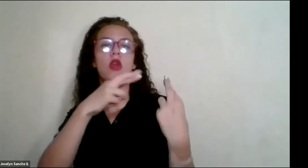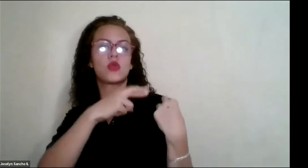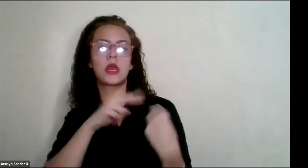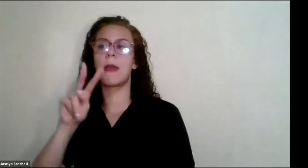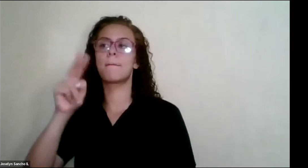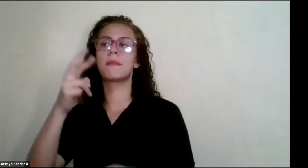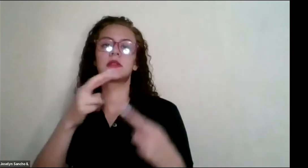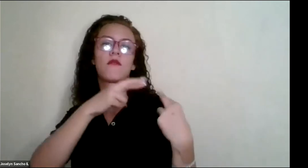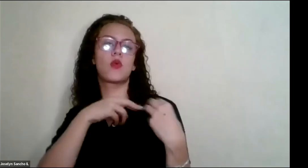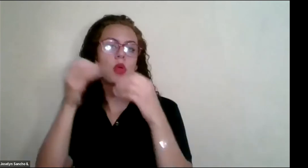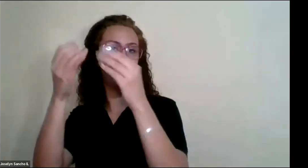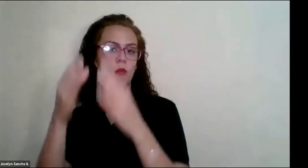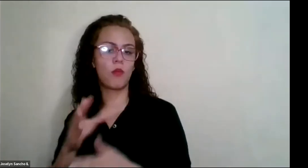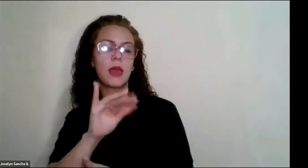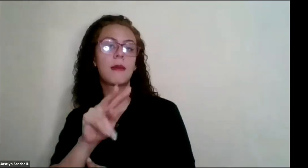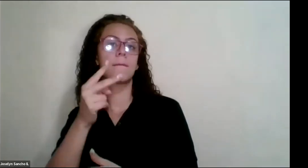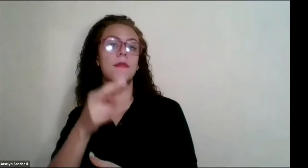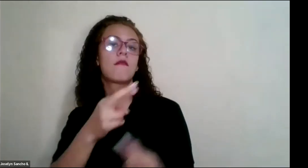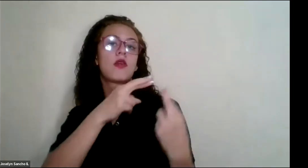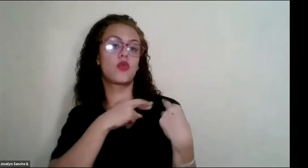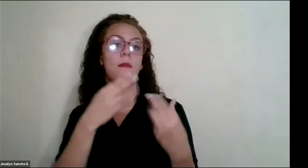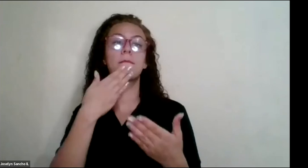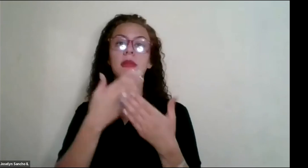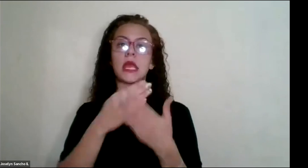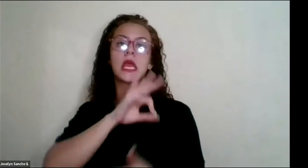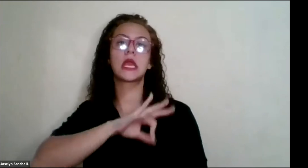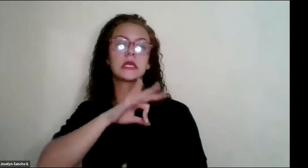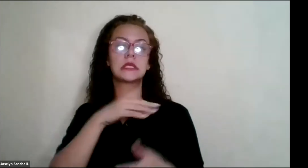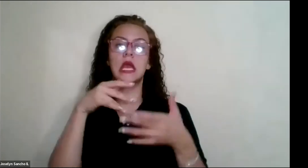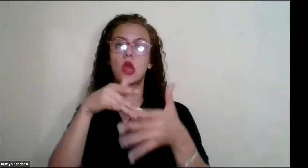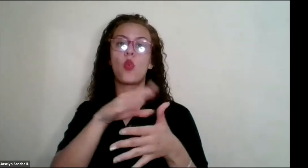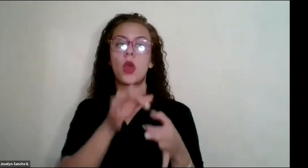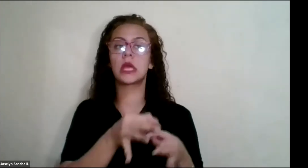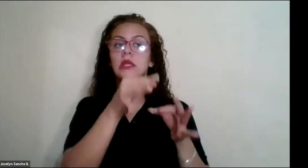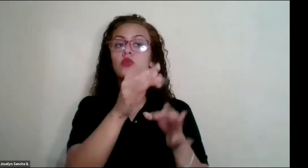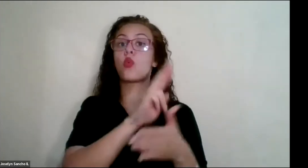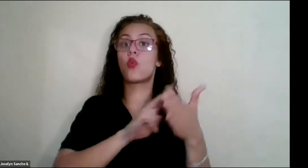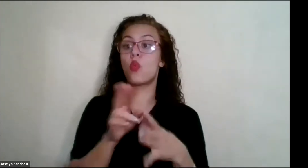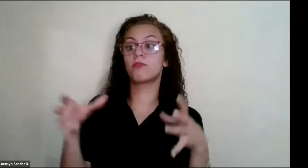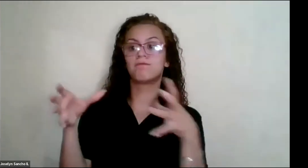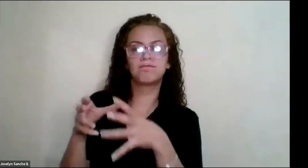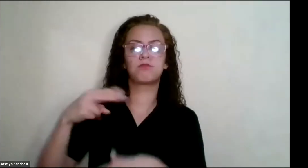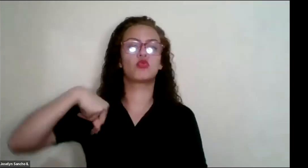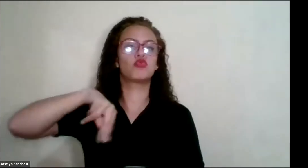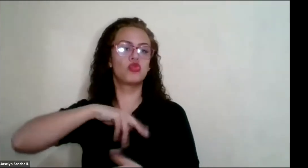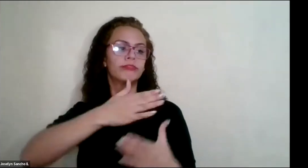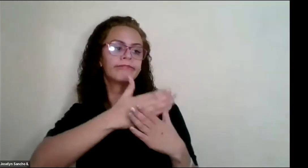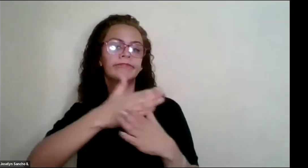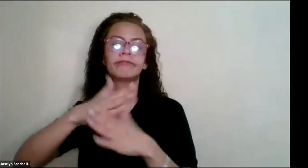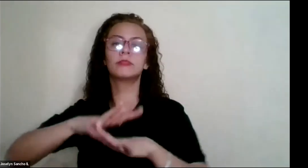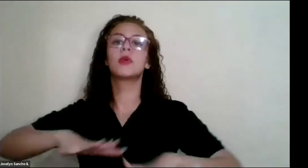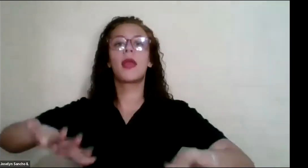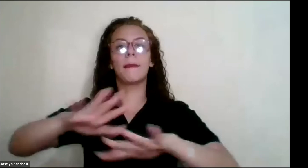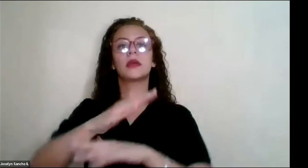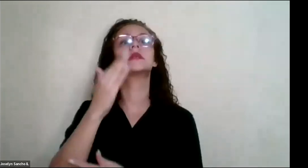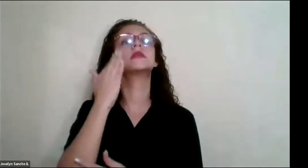de Docencia, la Vicerrectoría de Bienestar Estudiantil y Extensión Universitaria, estamos compartiendo espacios que